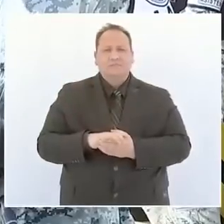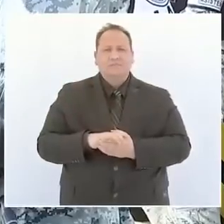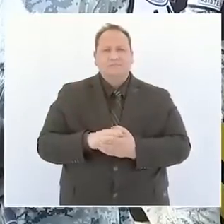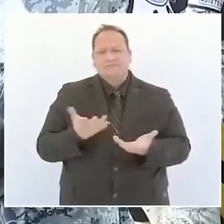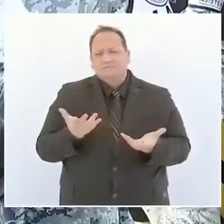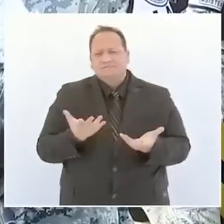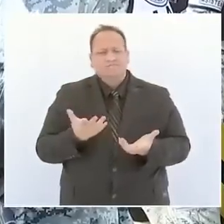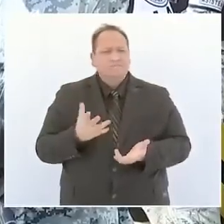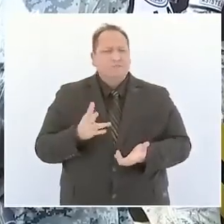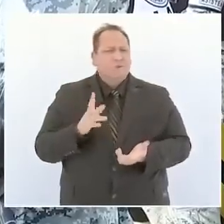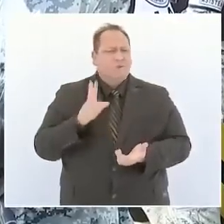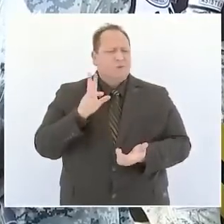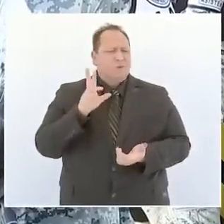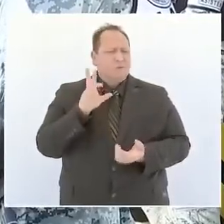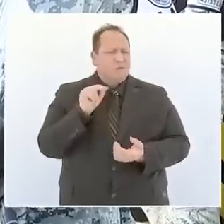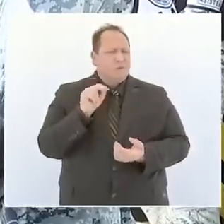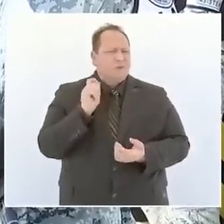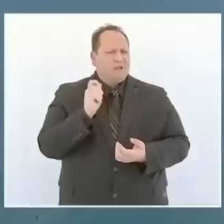a